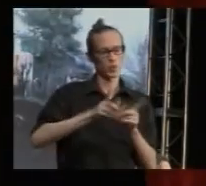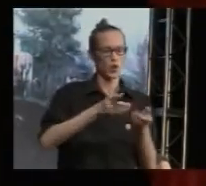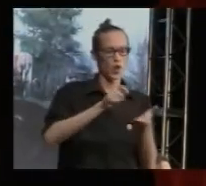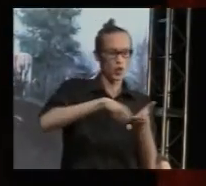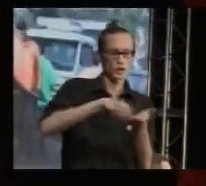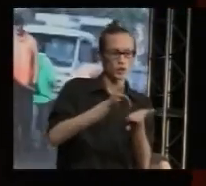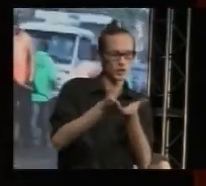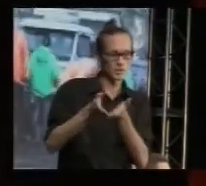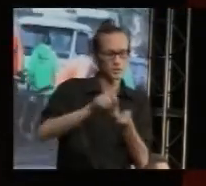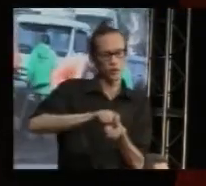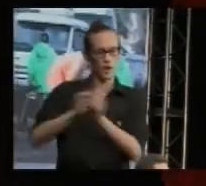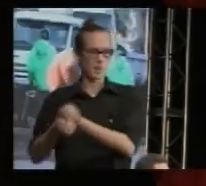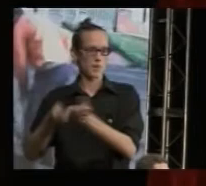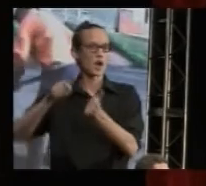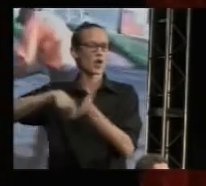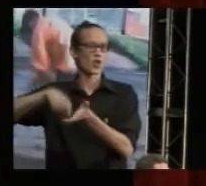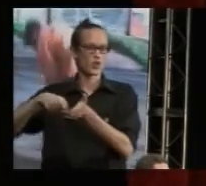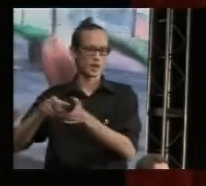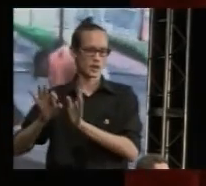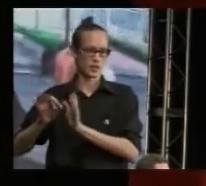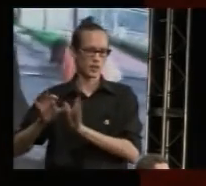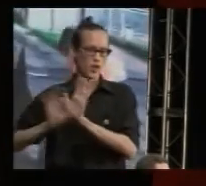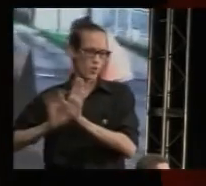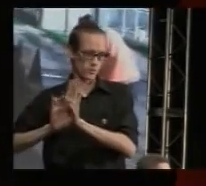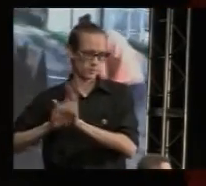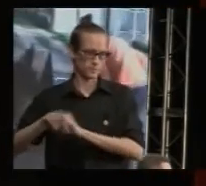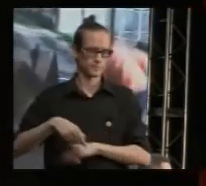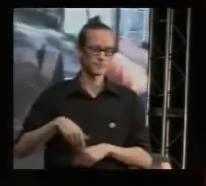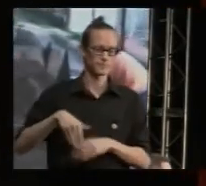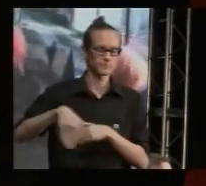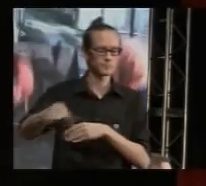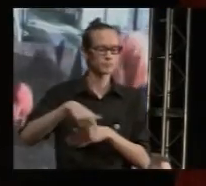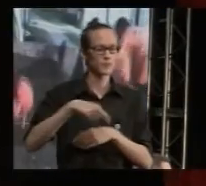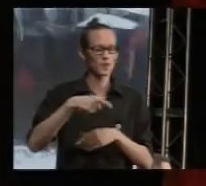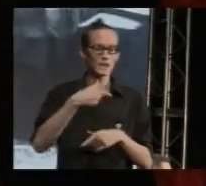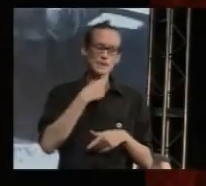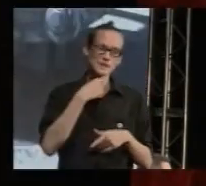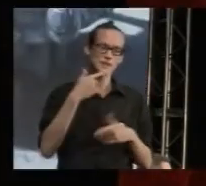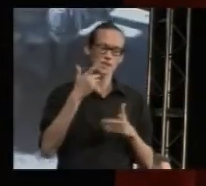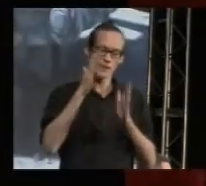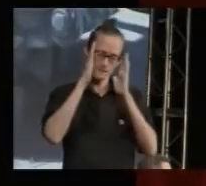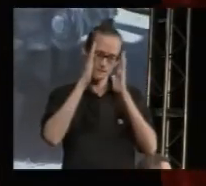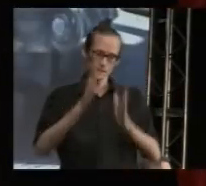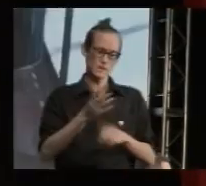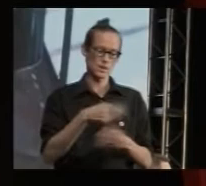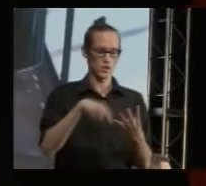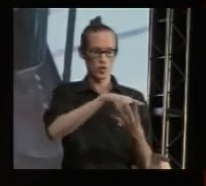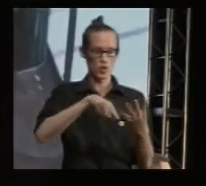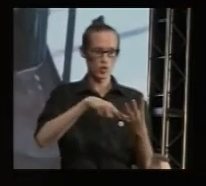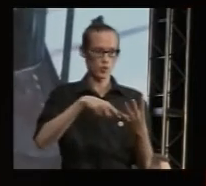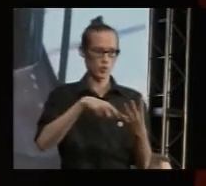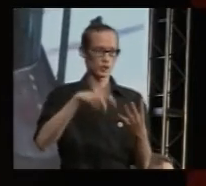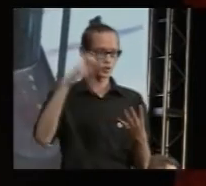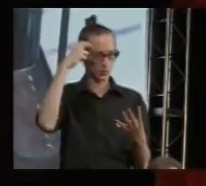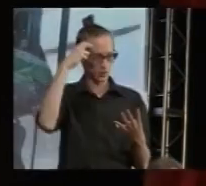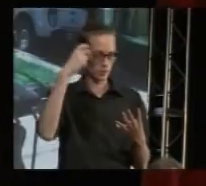estabilidad y el inicio de la carrera administrativa. Quiero también en esto destacar la buena predisposición de los cuatro gremios municipales,